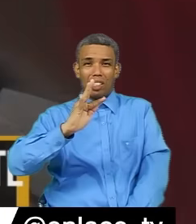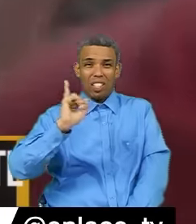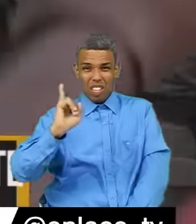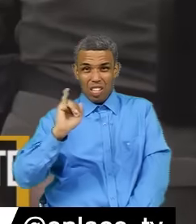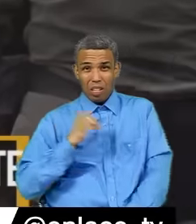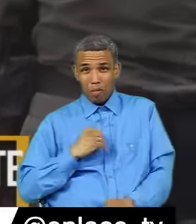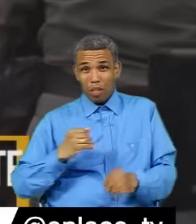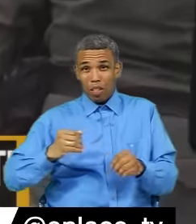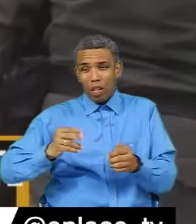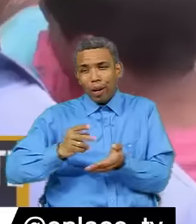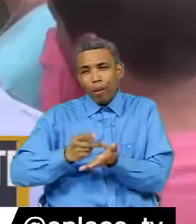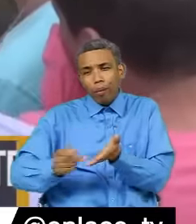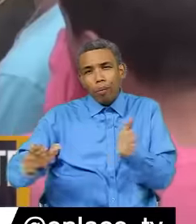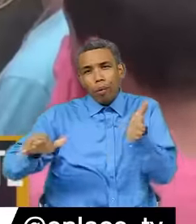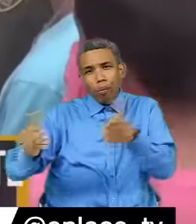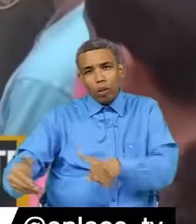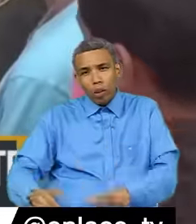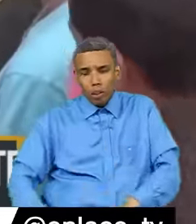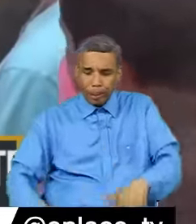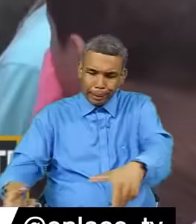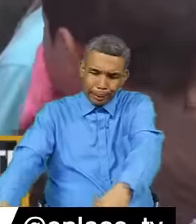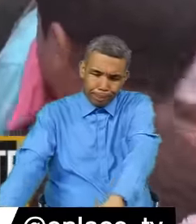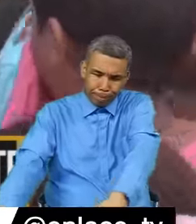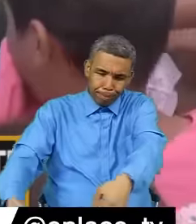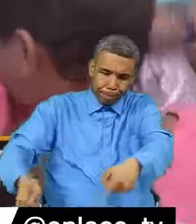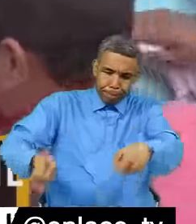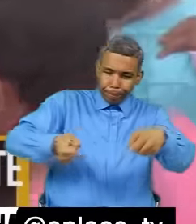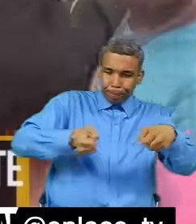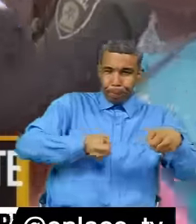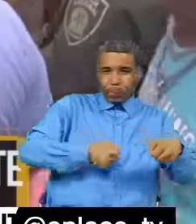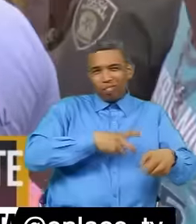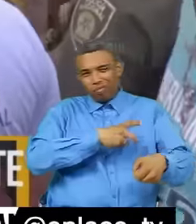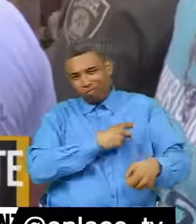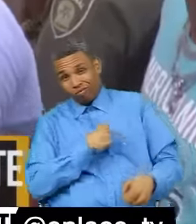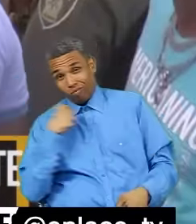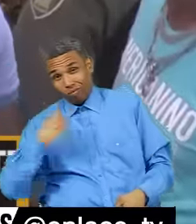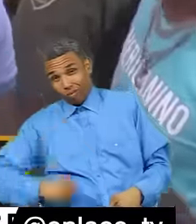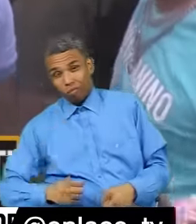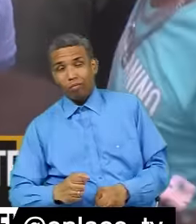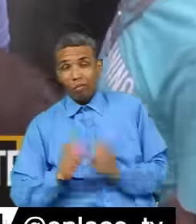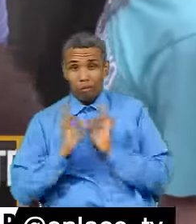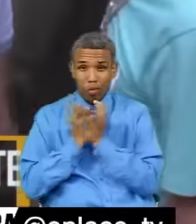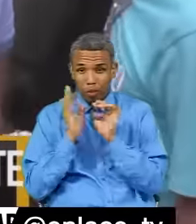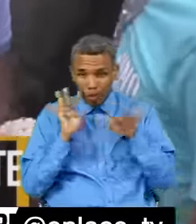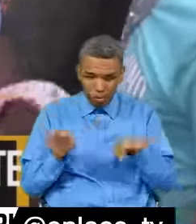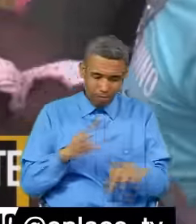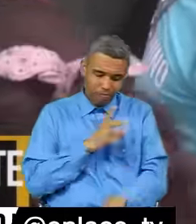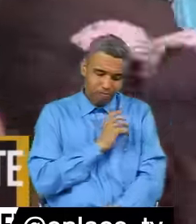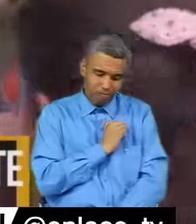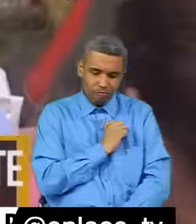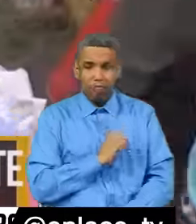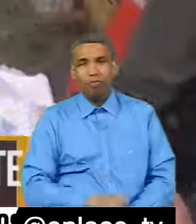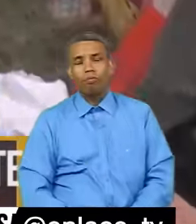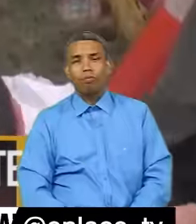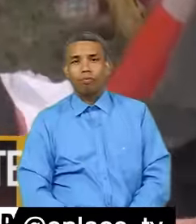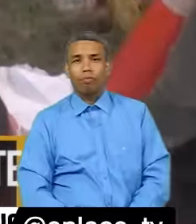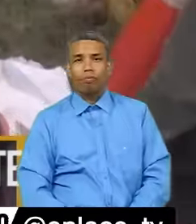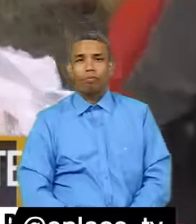Tránsito y Transporte de Barranca Bermeja realizaron la otra parte dolorosa del procedimiento para la familia de estas dos mujeres, el